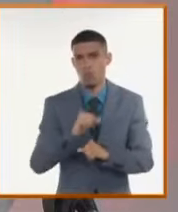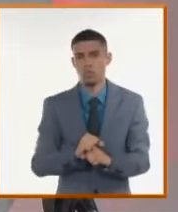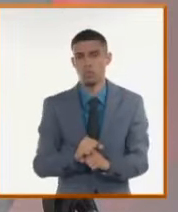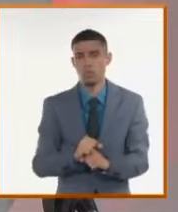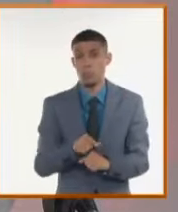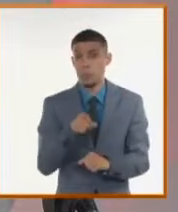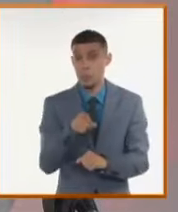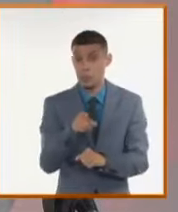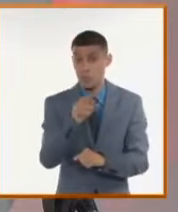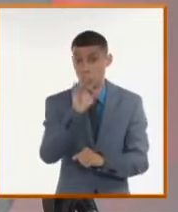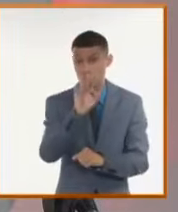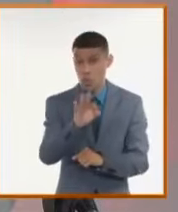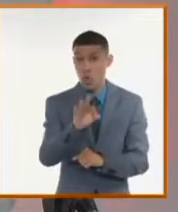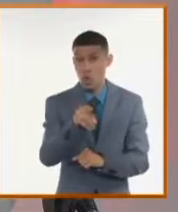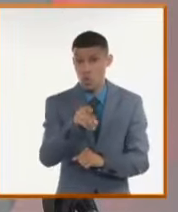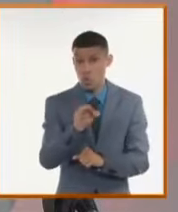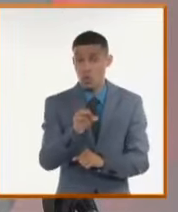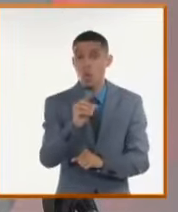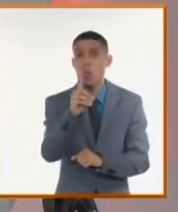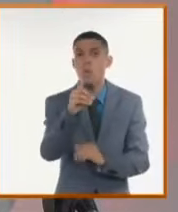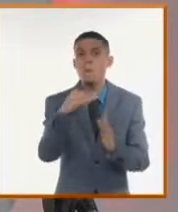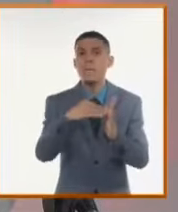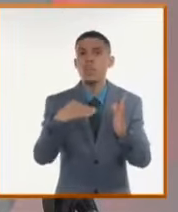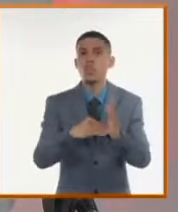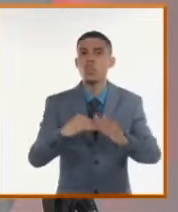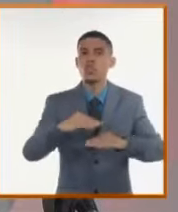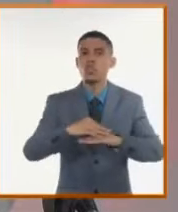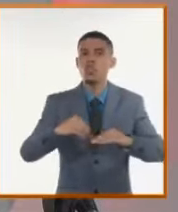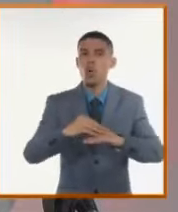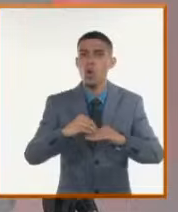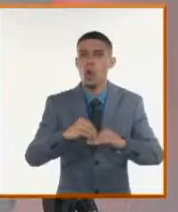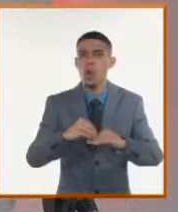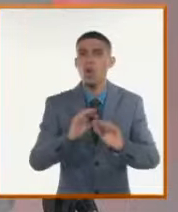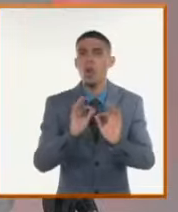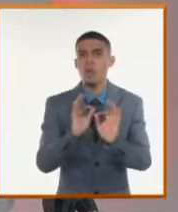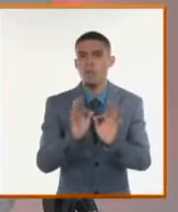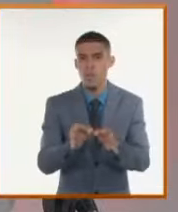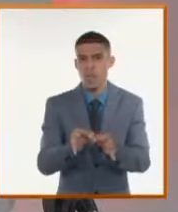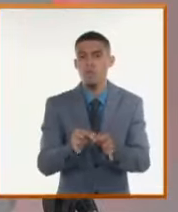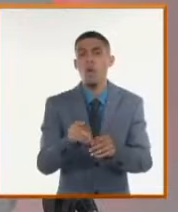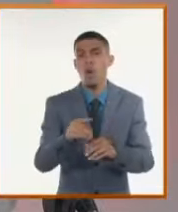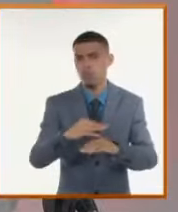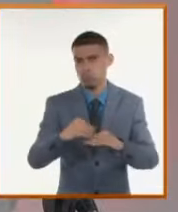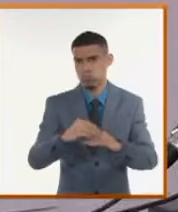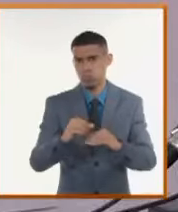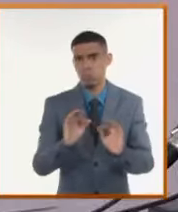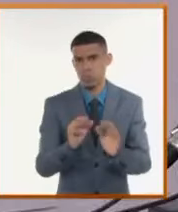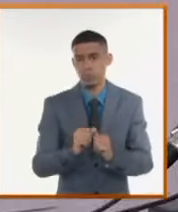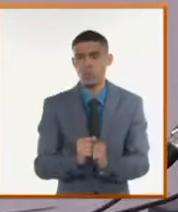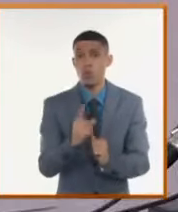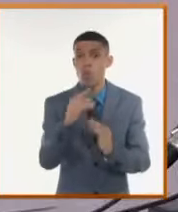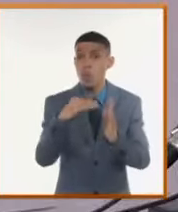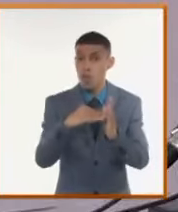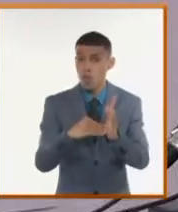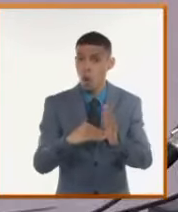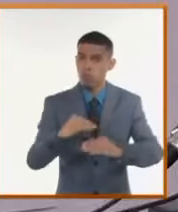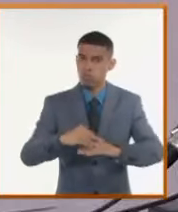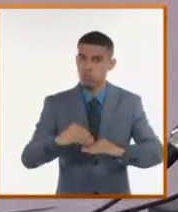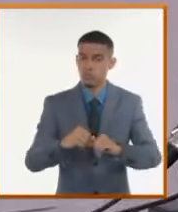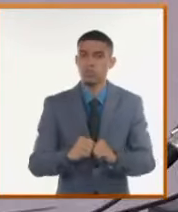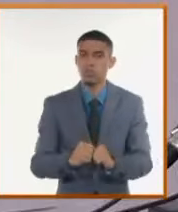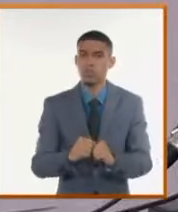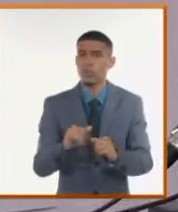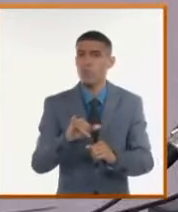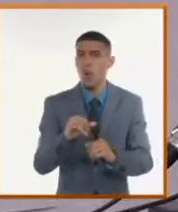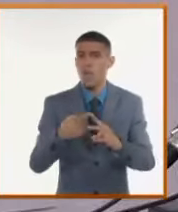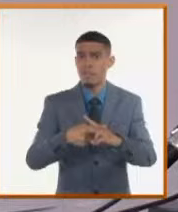aproximadamente más de un millón de dólares son de pesos son en en moneda libremente convertible para 1 km para 1 km de via Fer